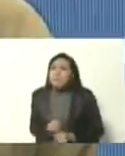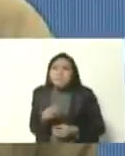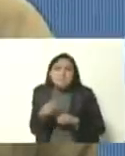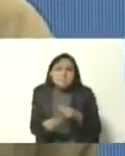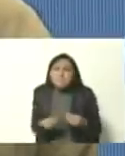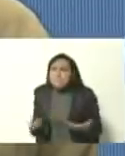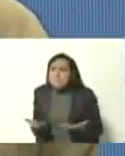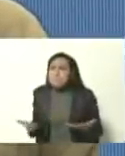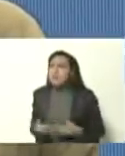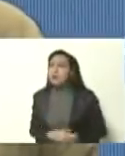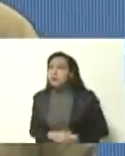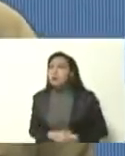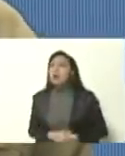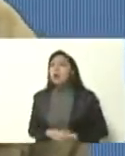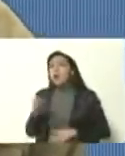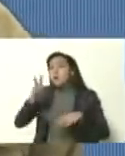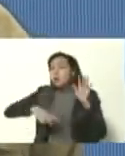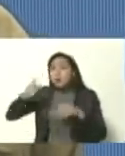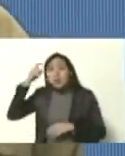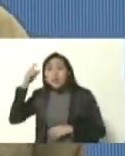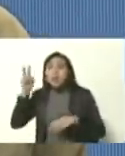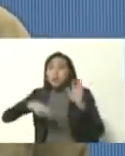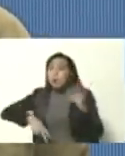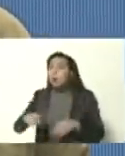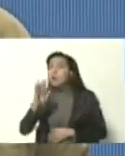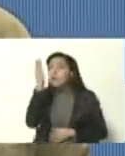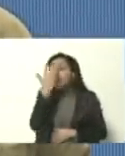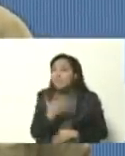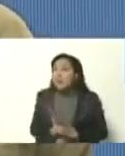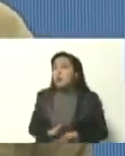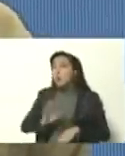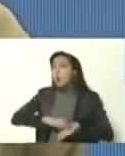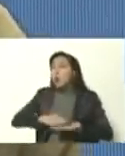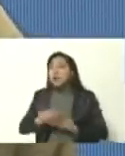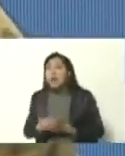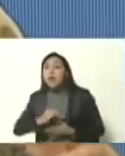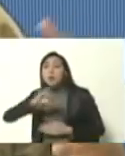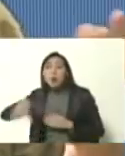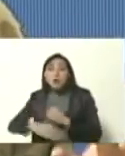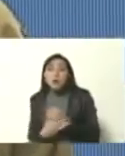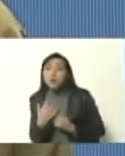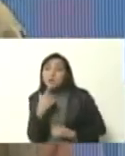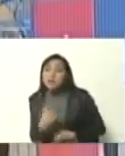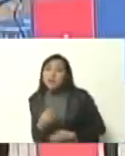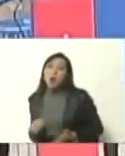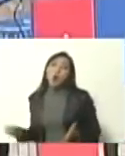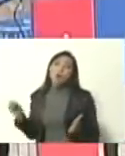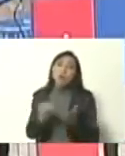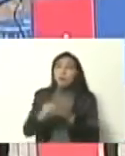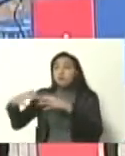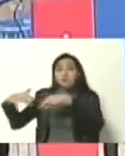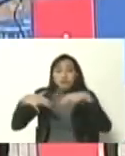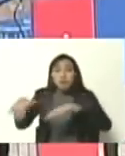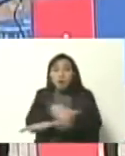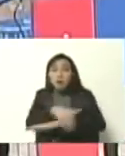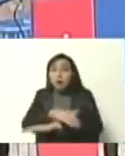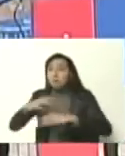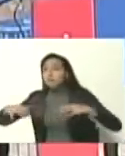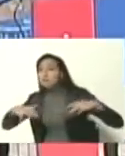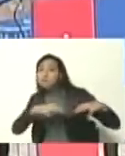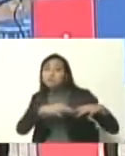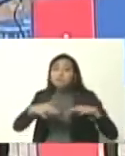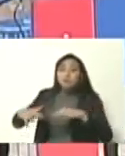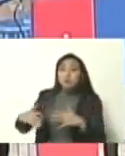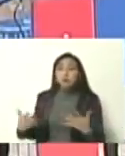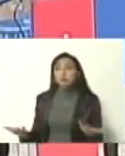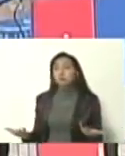el 12 de febrero. Guaidó dice que van a volver a salir a las calles, eso no les viene saliendo